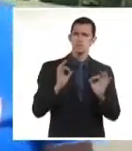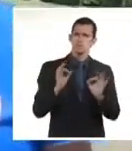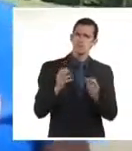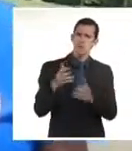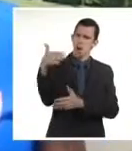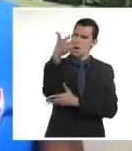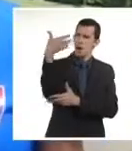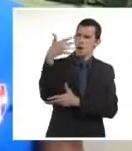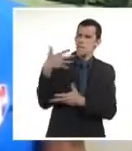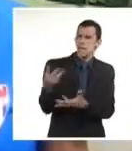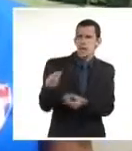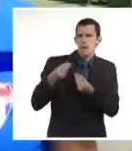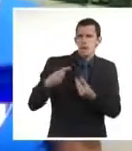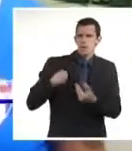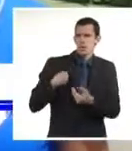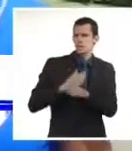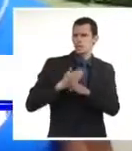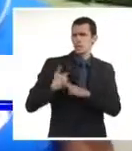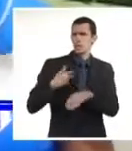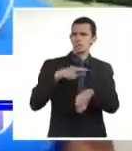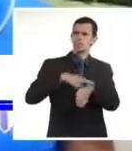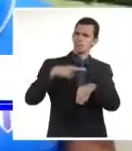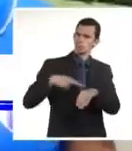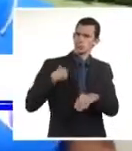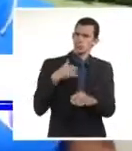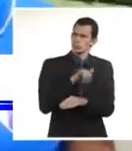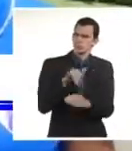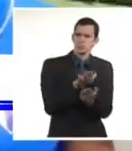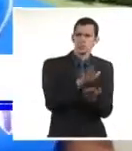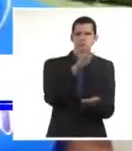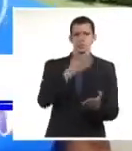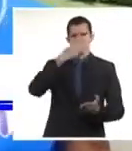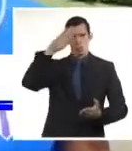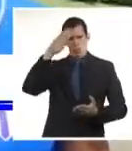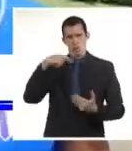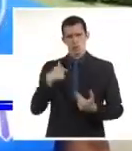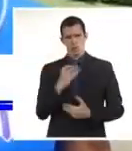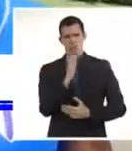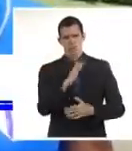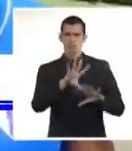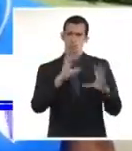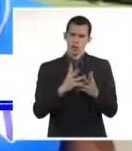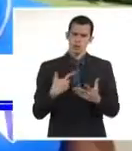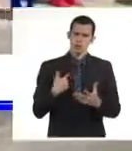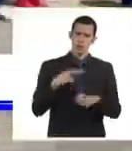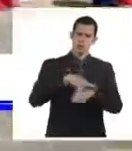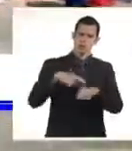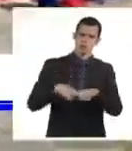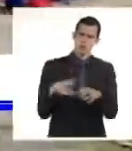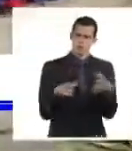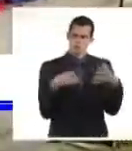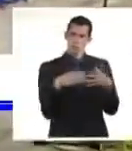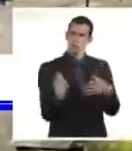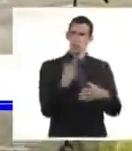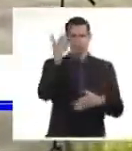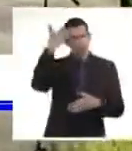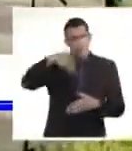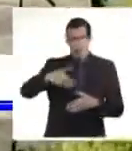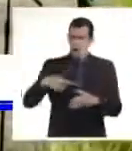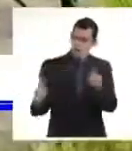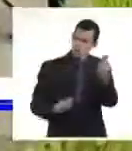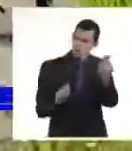ahora con mi país pues es la bandera con respecto a la delegación vamos con más vamos con esto tener